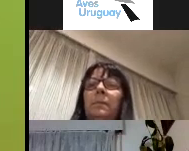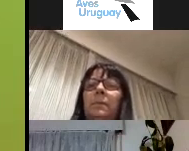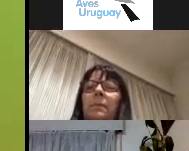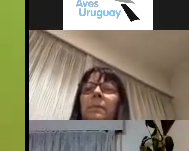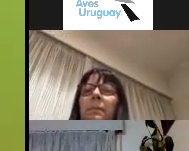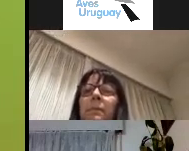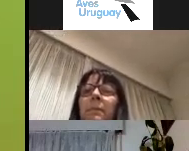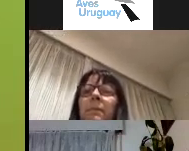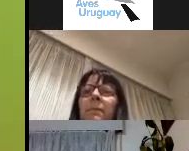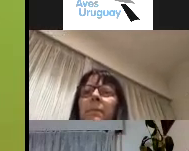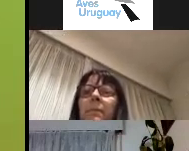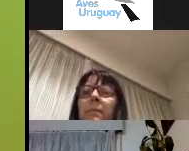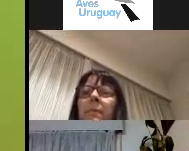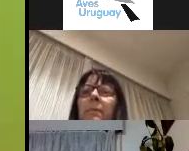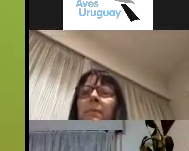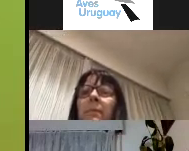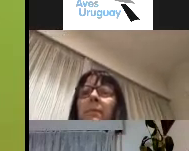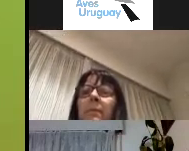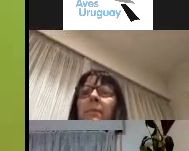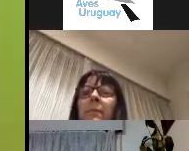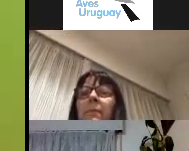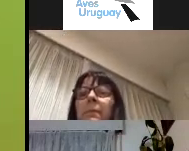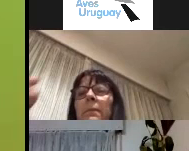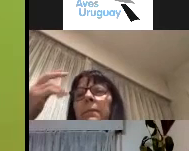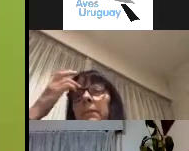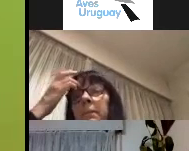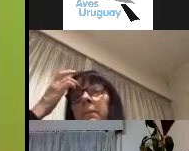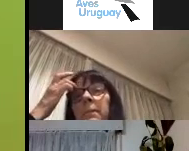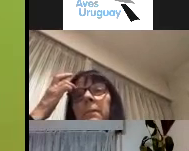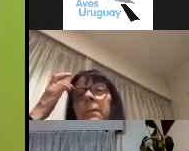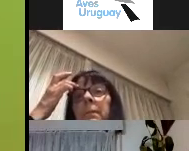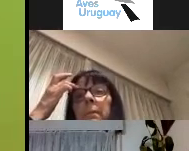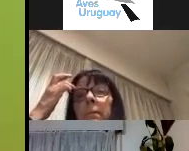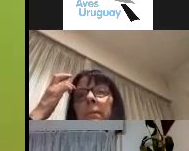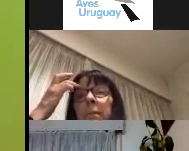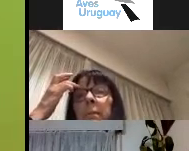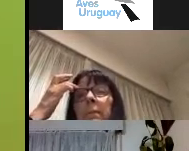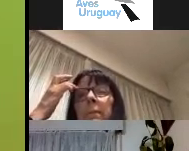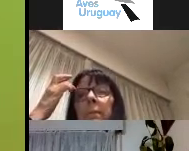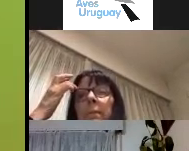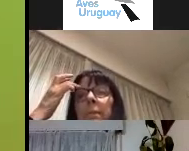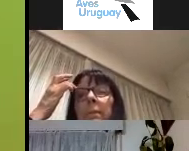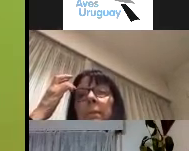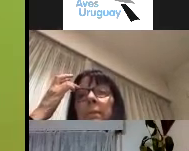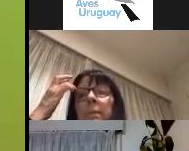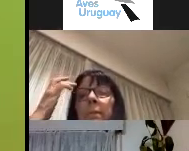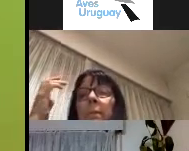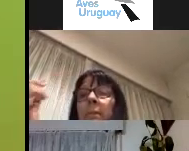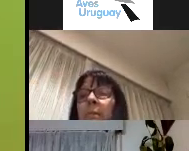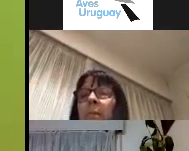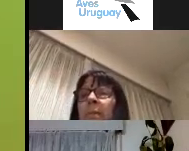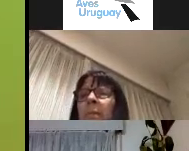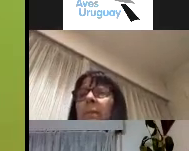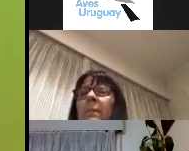Davis, que fue el que habló del tema del río Magdalena, que acá hizo un libro y habló.